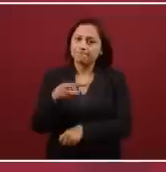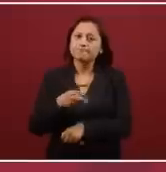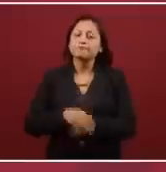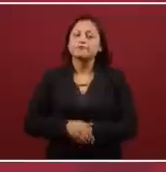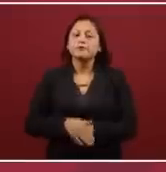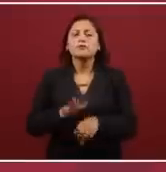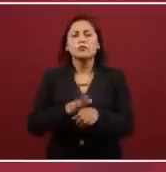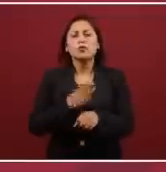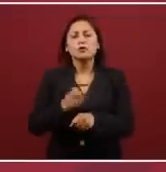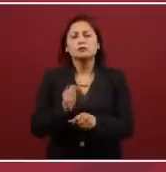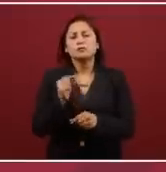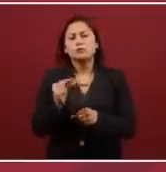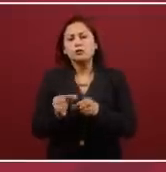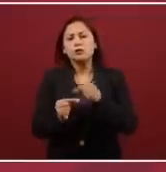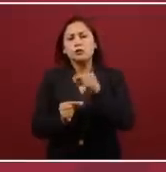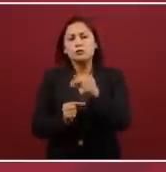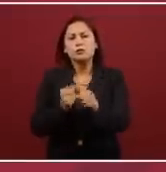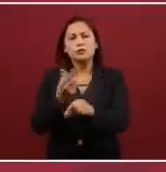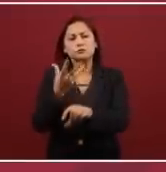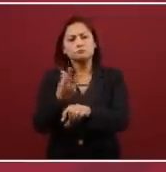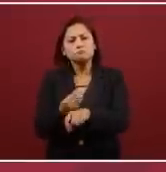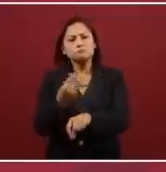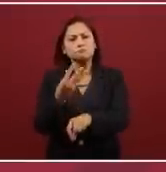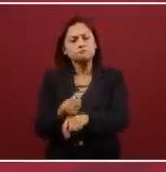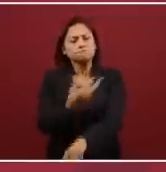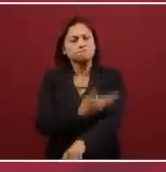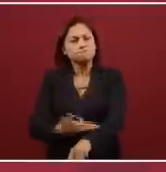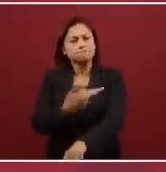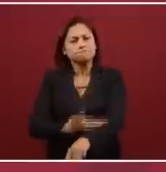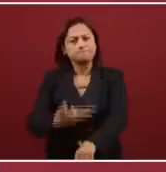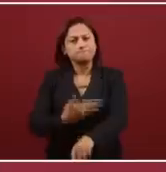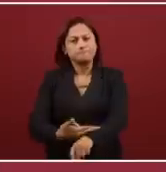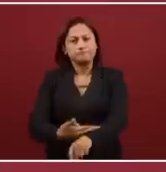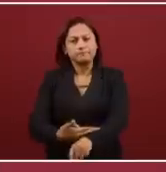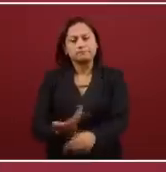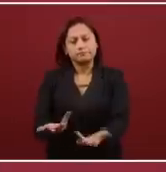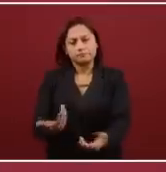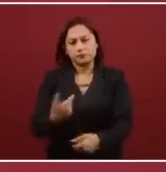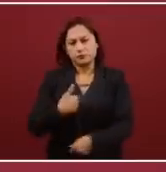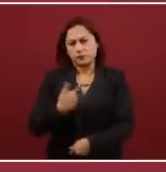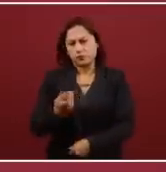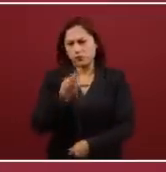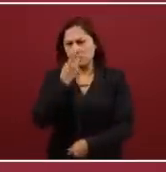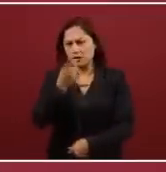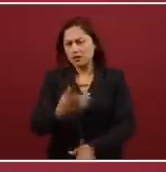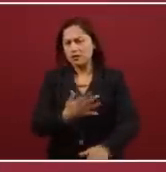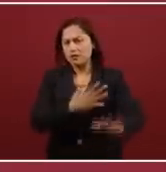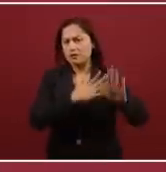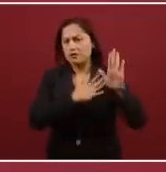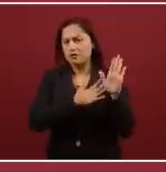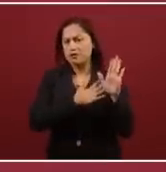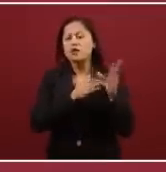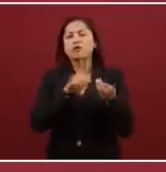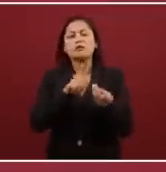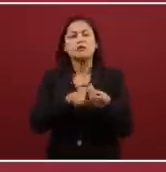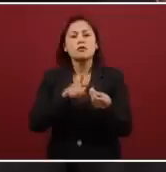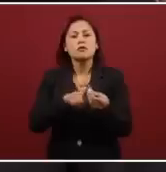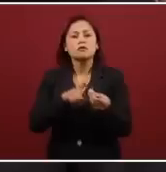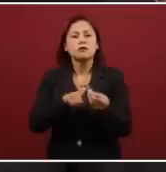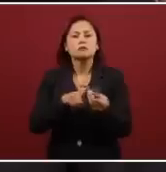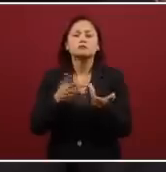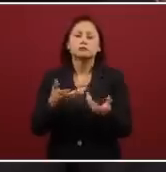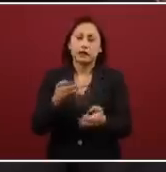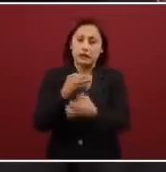regularizando esta situación. Yo tengo el compromiso de hacerlo en el caso de la educación y de la